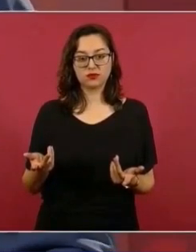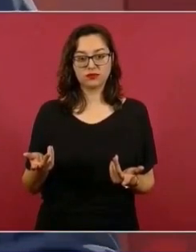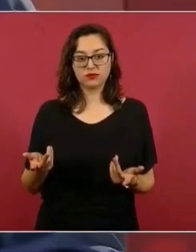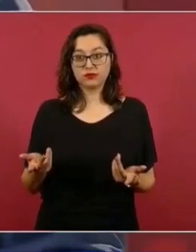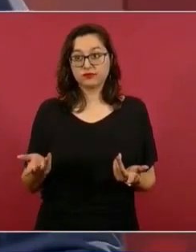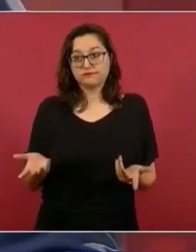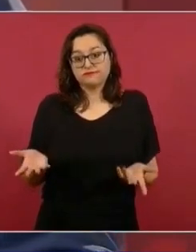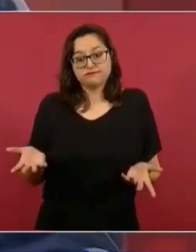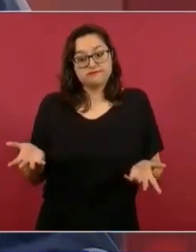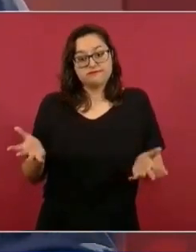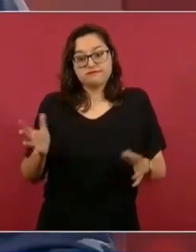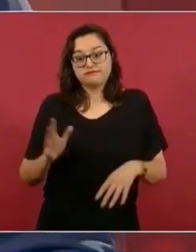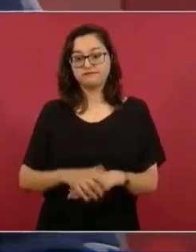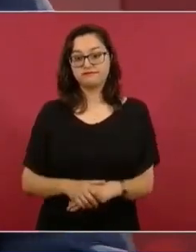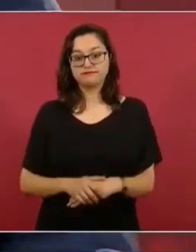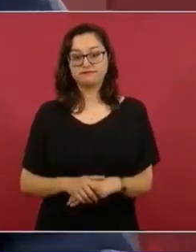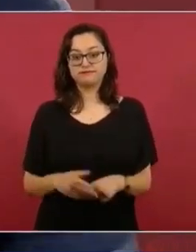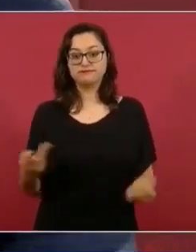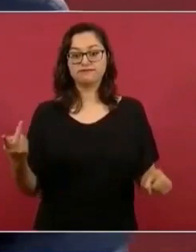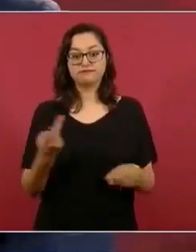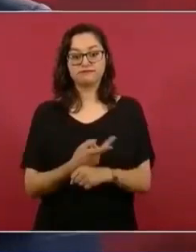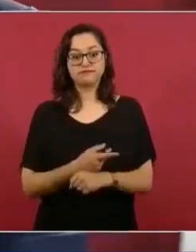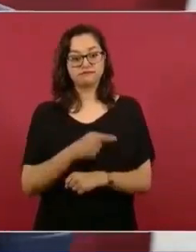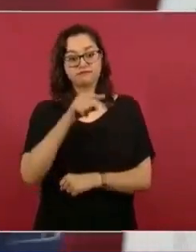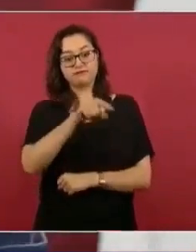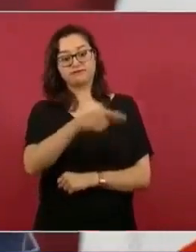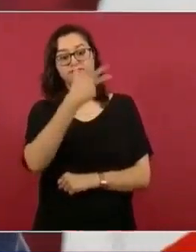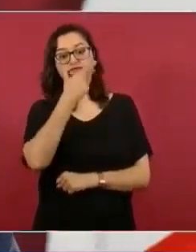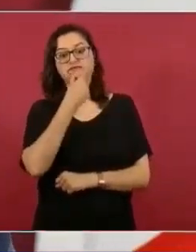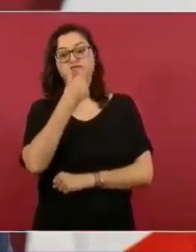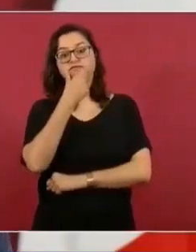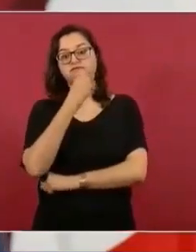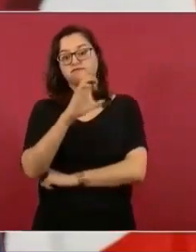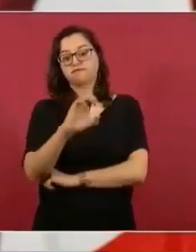Y ahí está Claudio X González, ¿no?